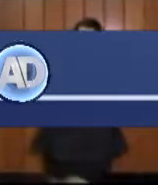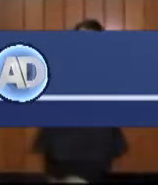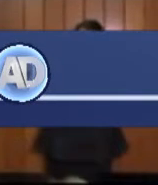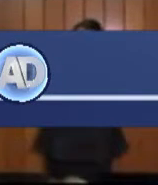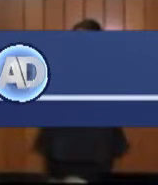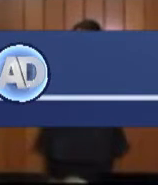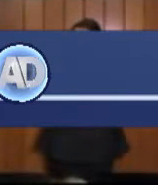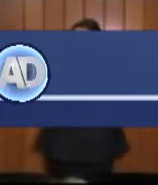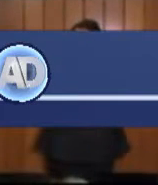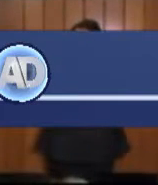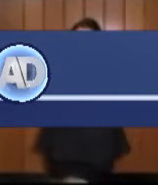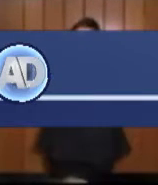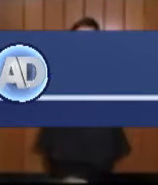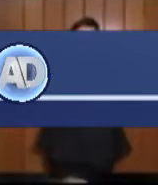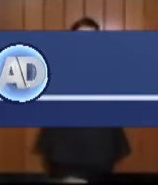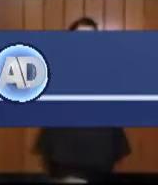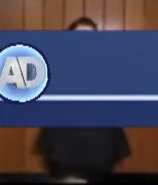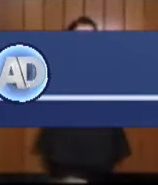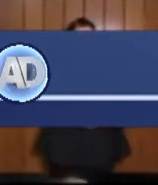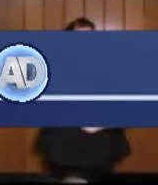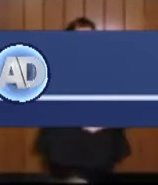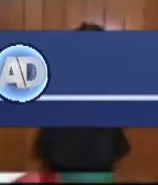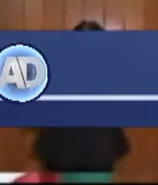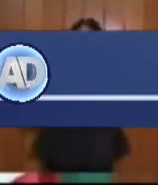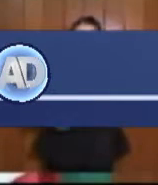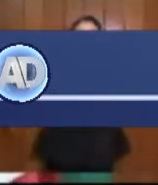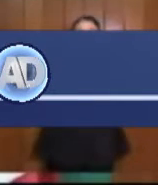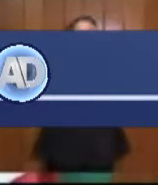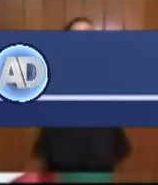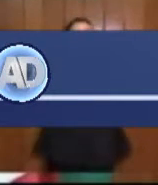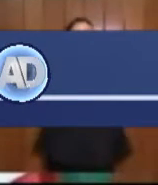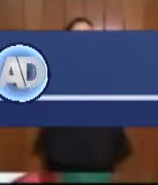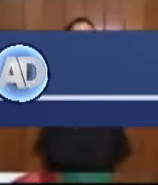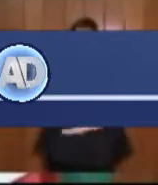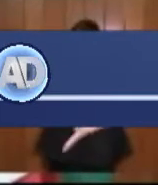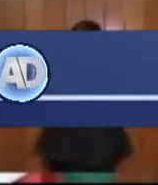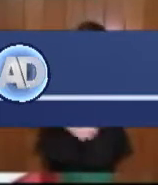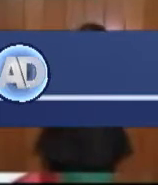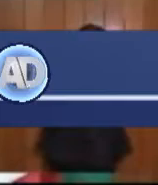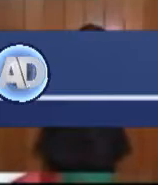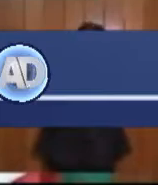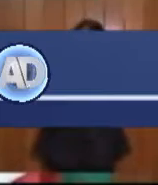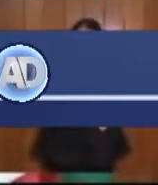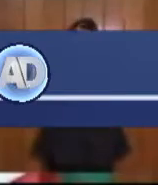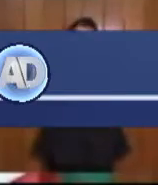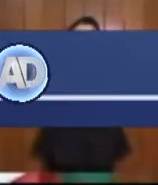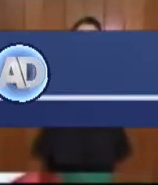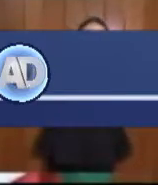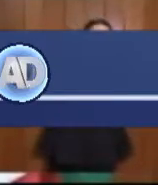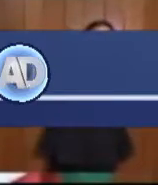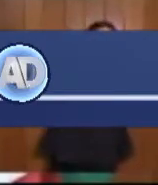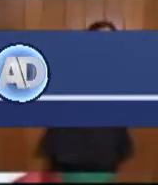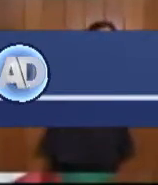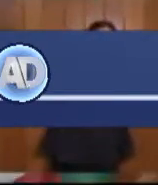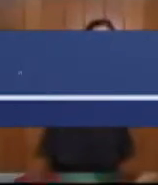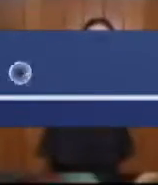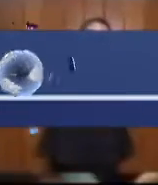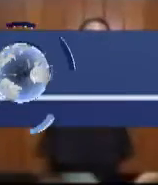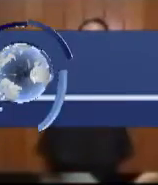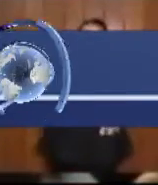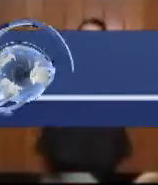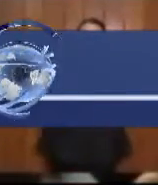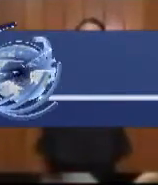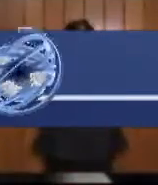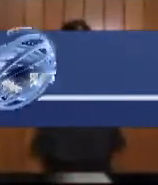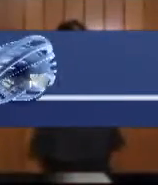de la Federación Mexicana de Organismos Públicos de Derechos Humanos, el titular de la CNDH destacó que las comisiones nacional y estatales